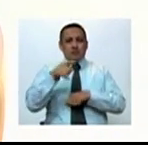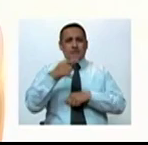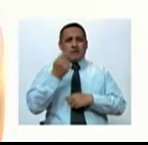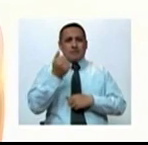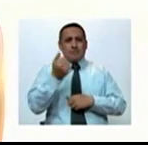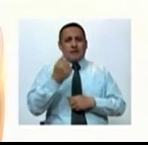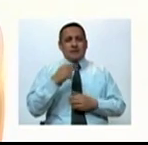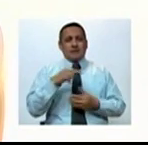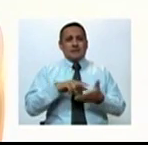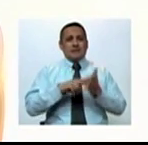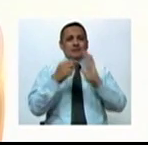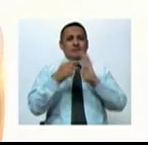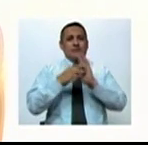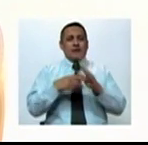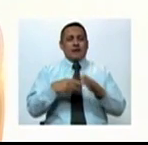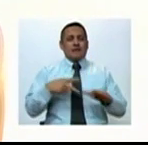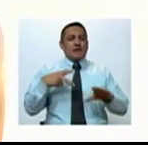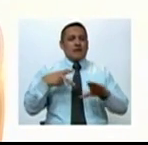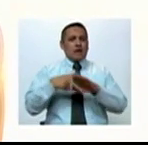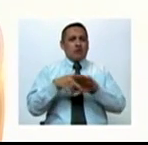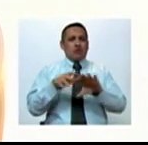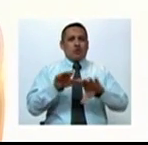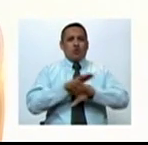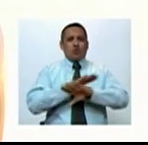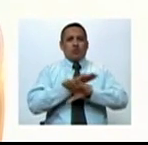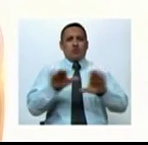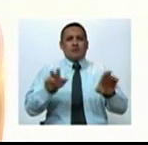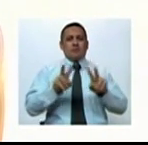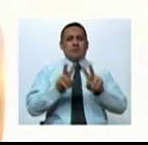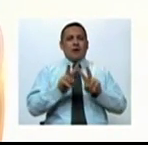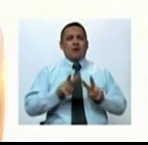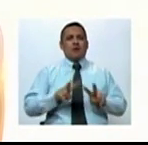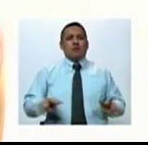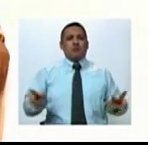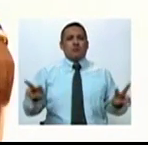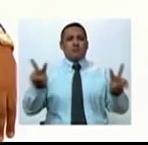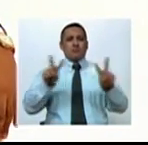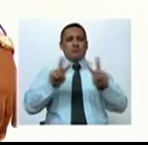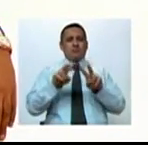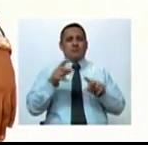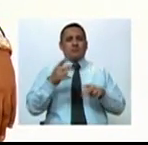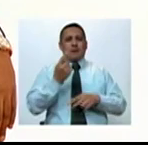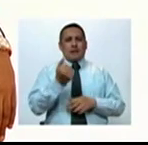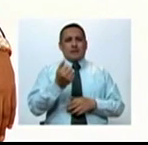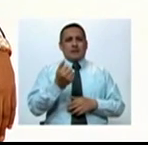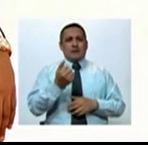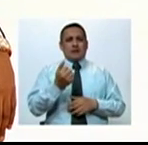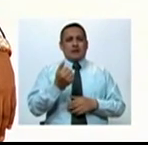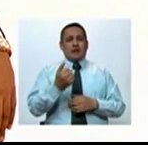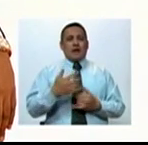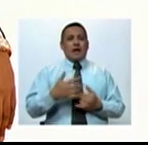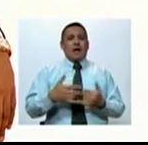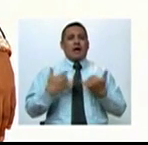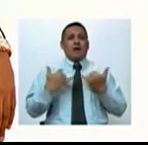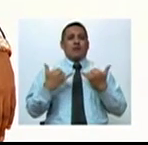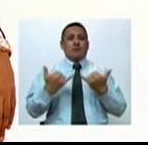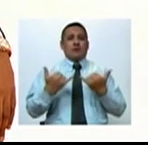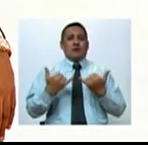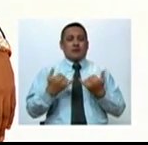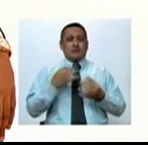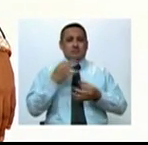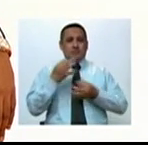sobre esa cuenta, es decir, la inmovilización del valor. De acuerdo.